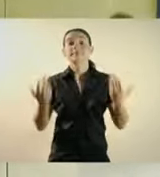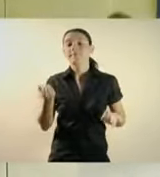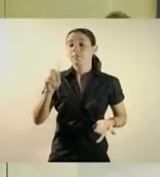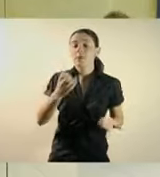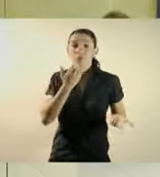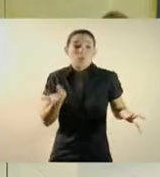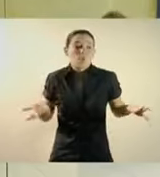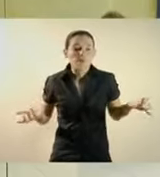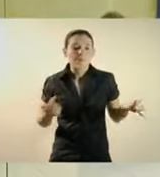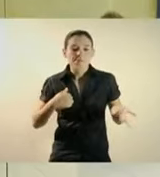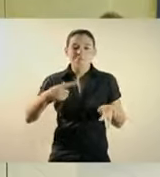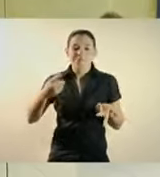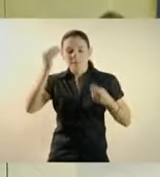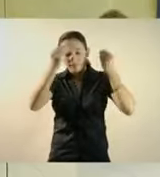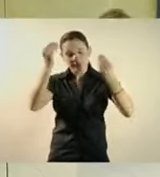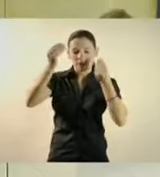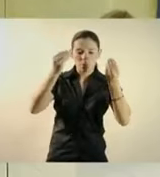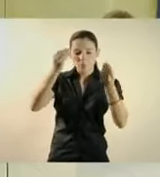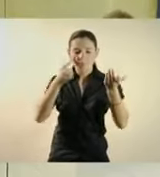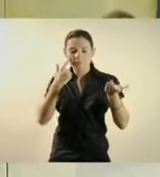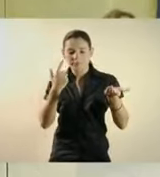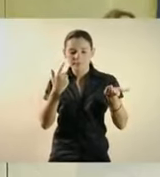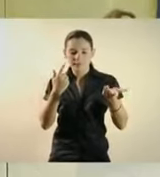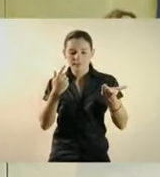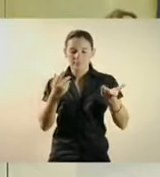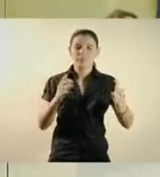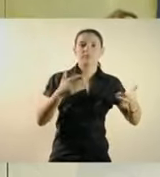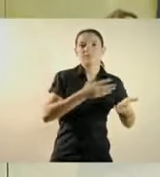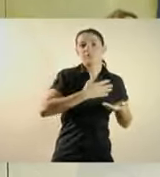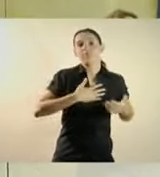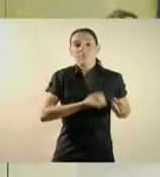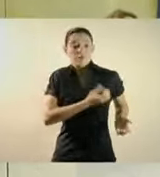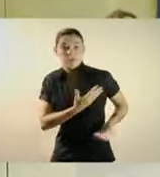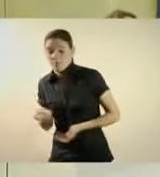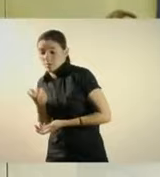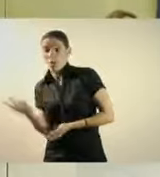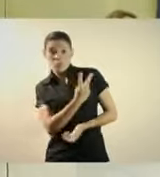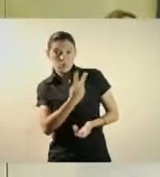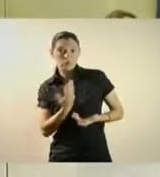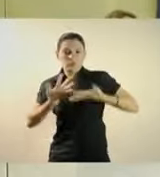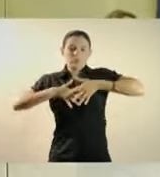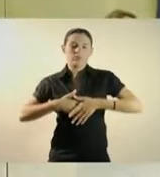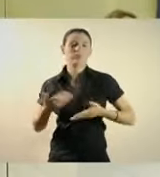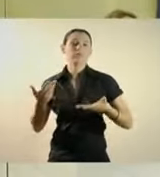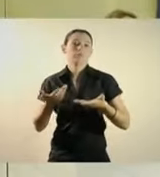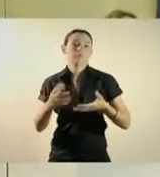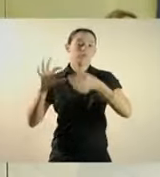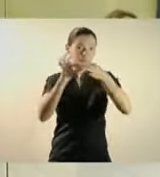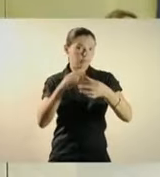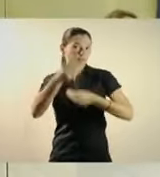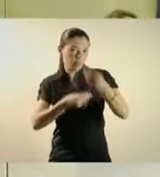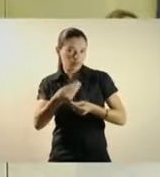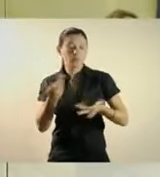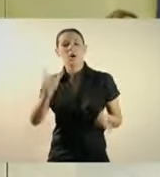y bueno, se me planteó pues la idea de fusionar estas grandes pasiones. La gente me lo propuso, me dijo,